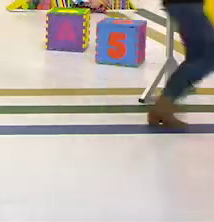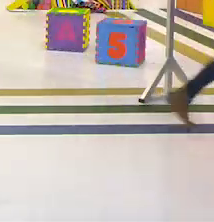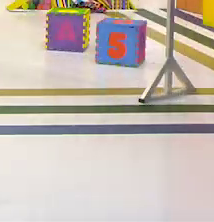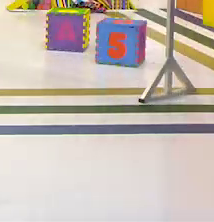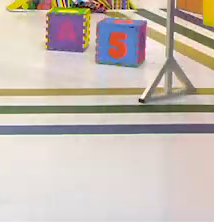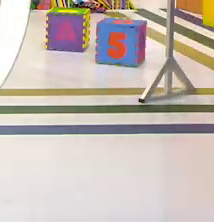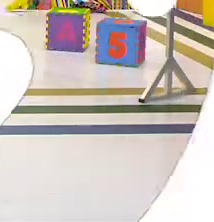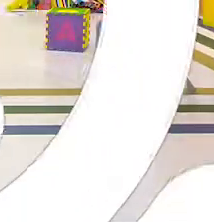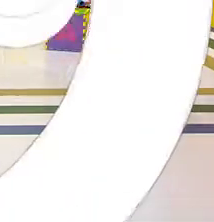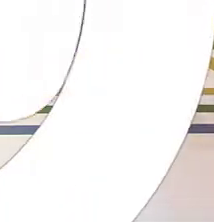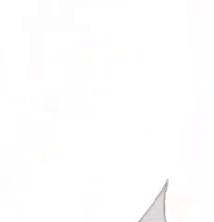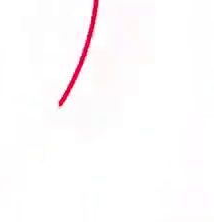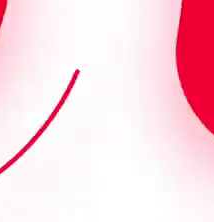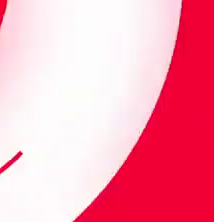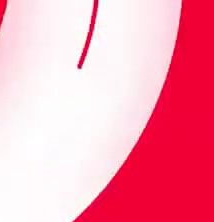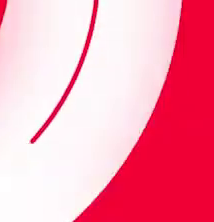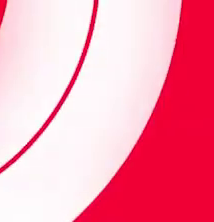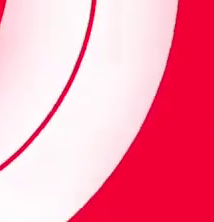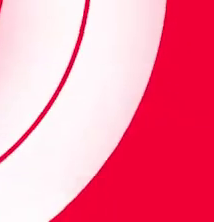¡Adiós, niños!